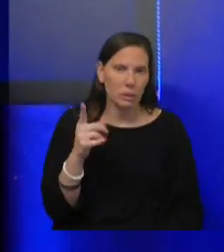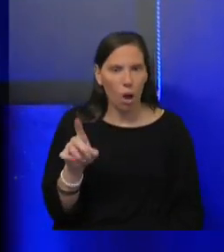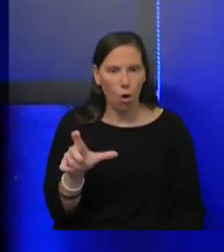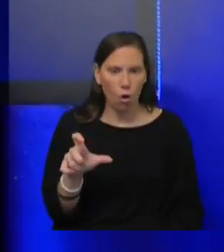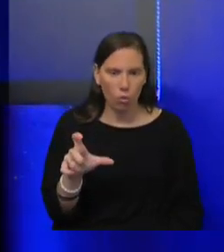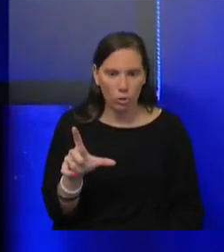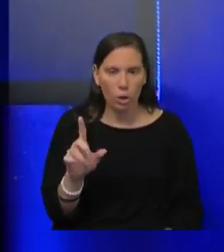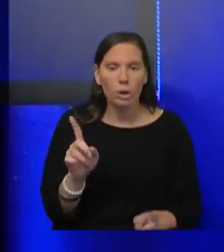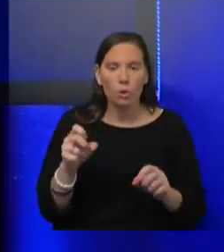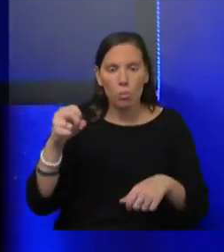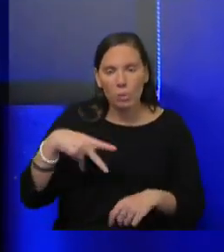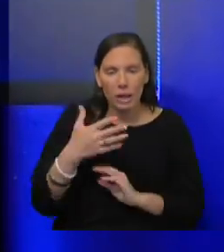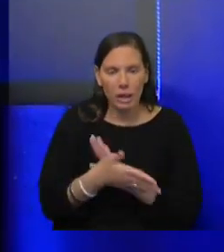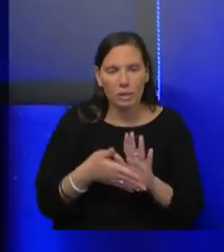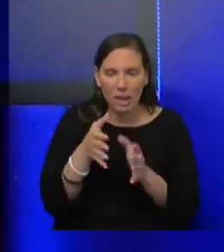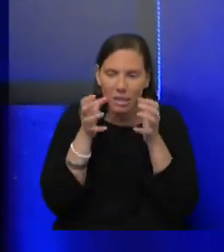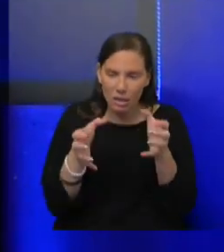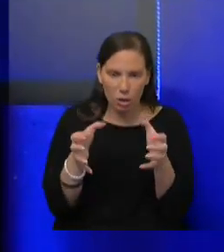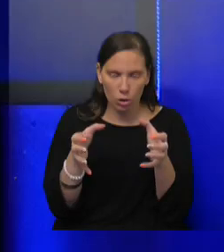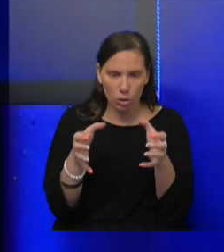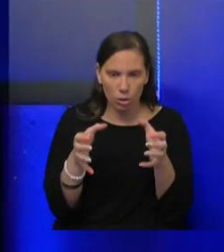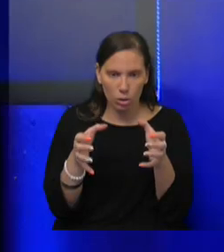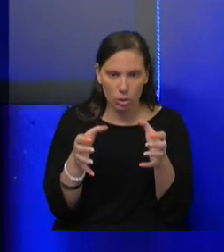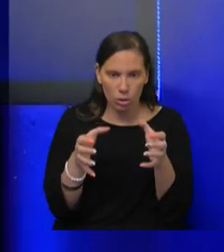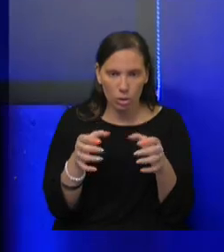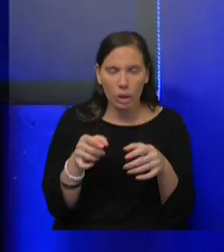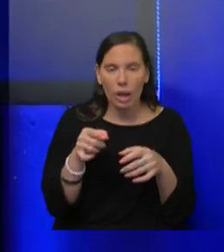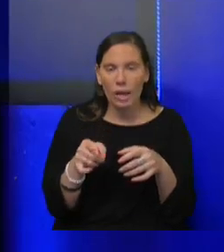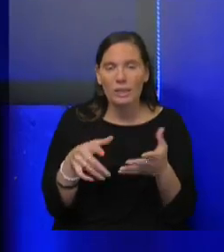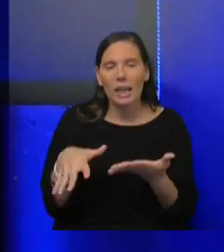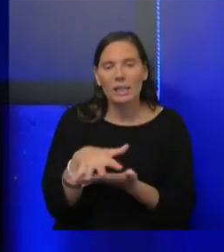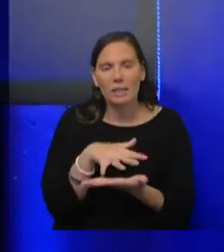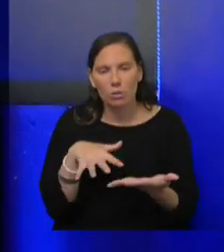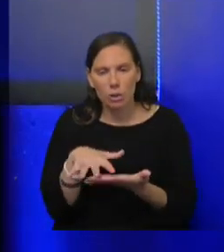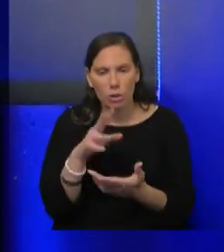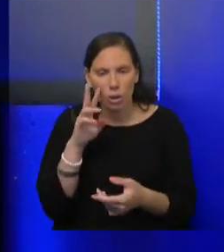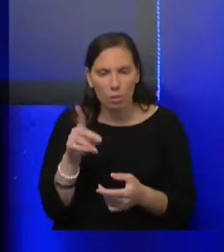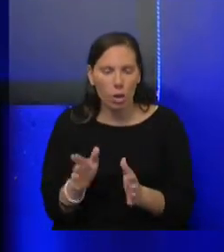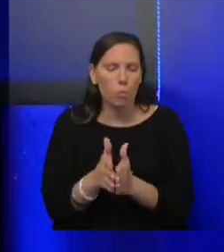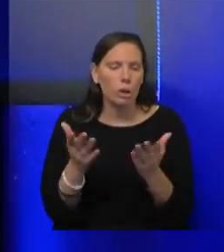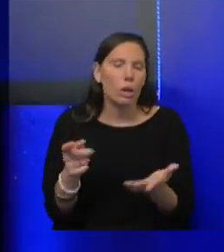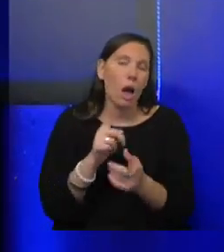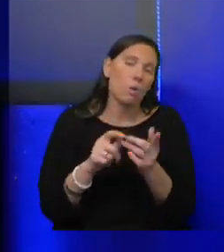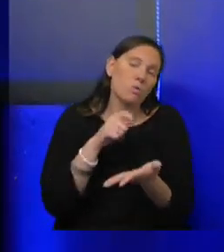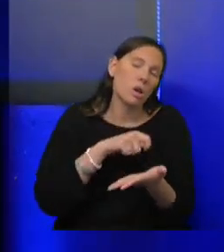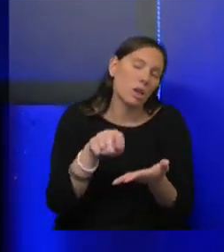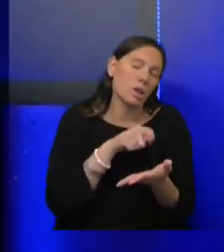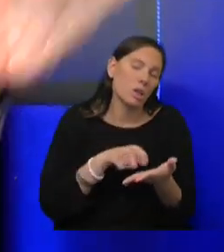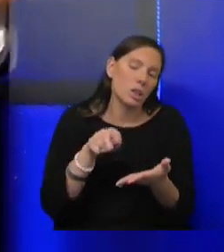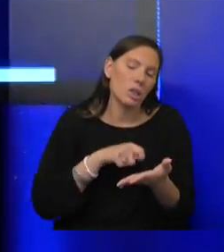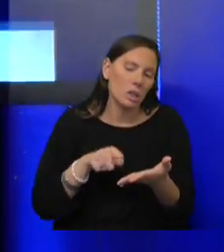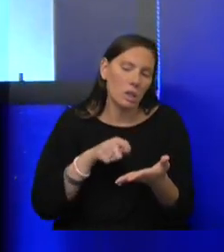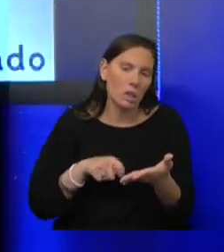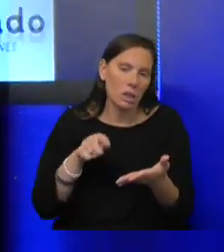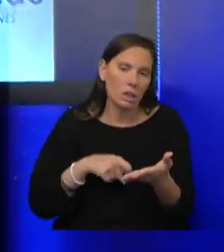plan Nacional de riego esa realidad Que aparecía como en los libros o en algunos apuntes